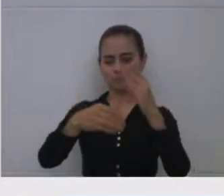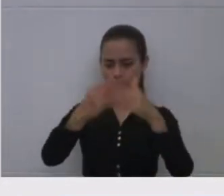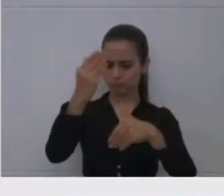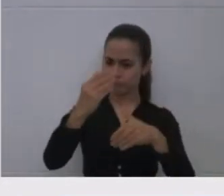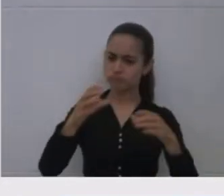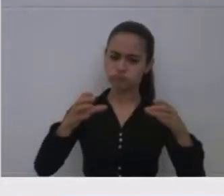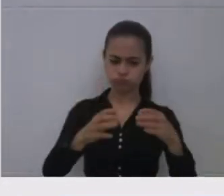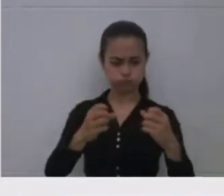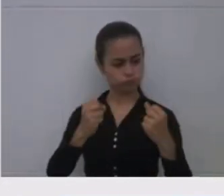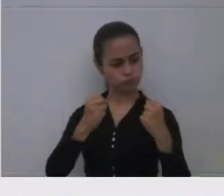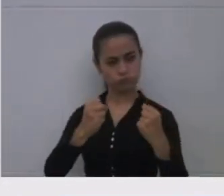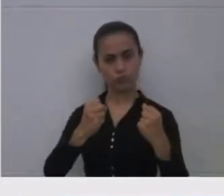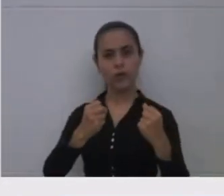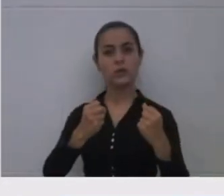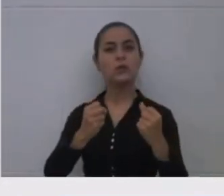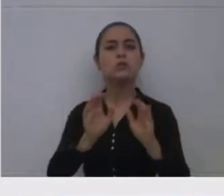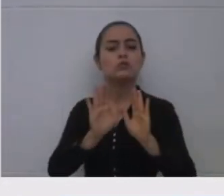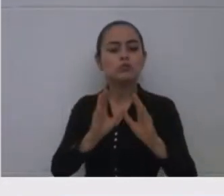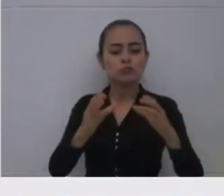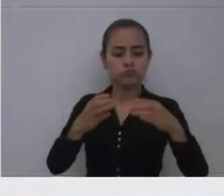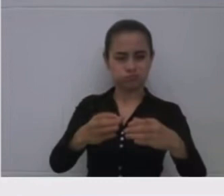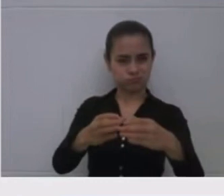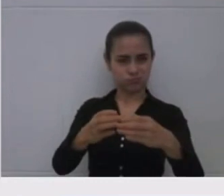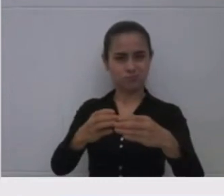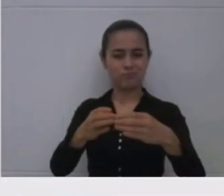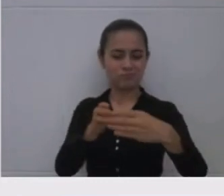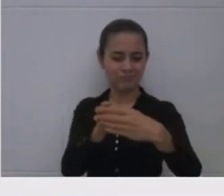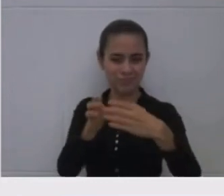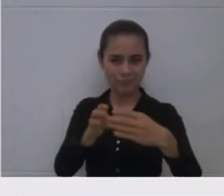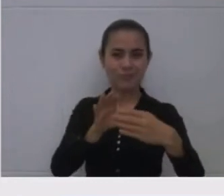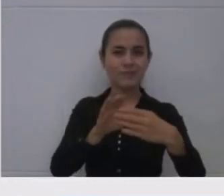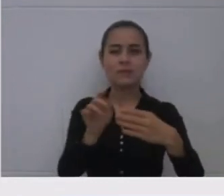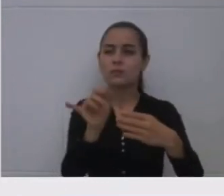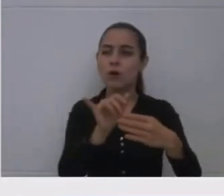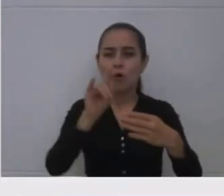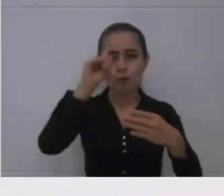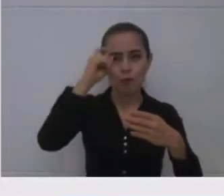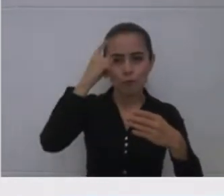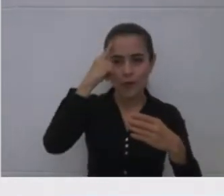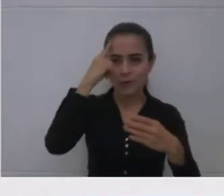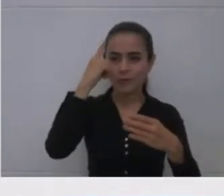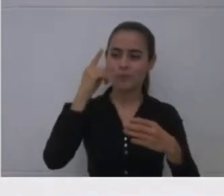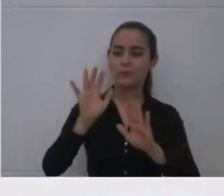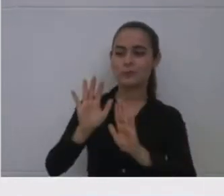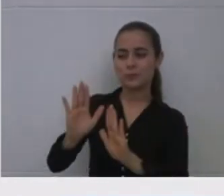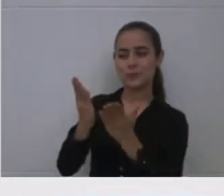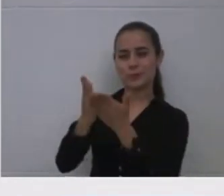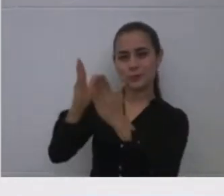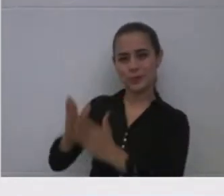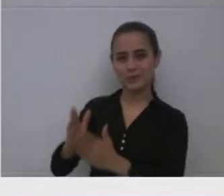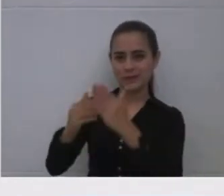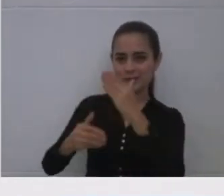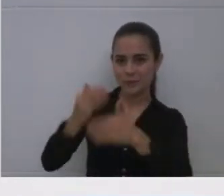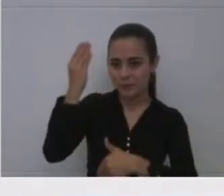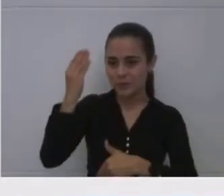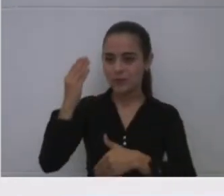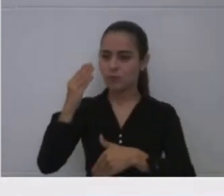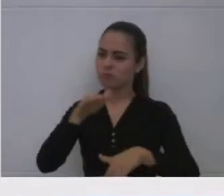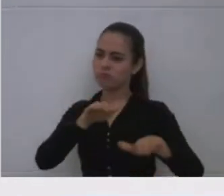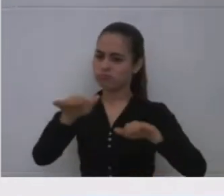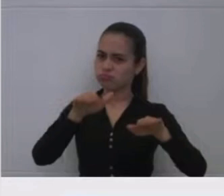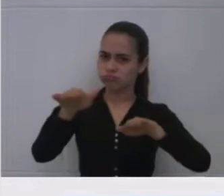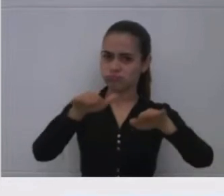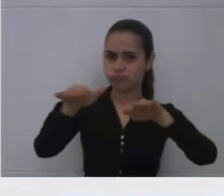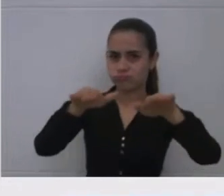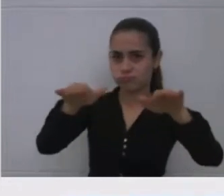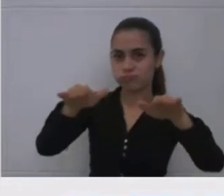Un movimiento estudiantil democrático que creó la ACRES, que más adelante lograría que